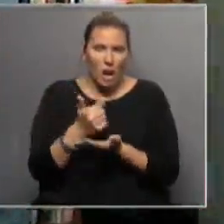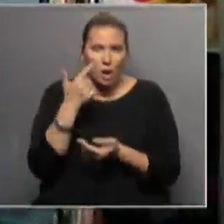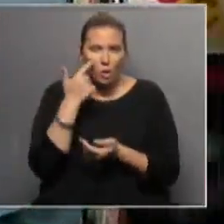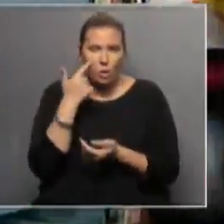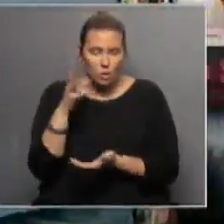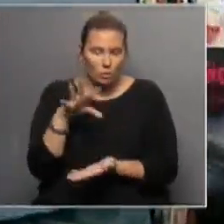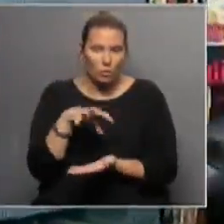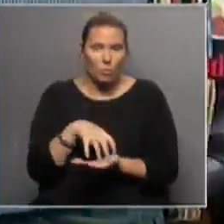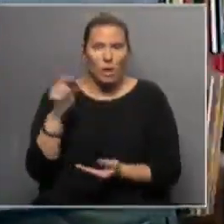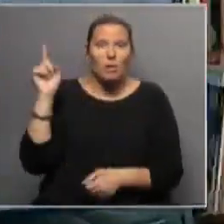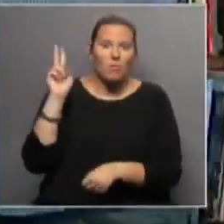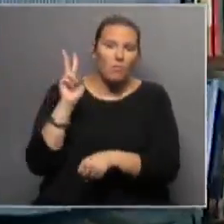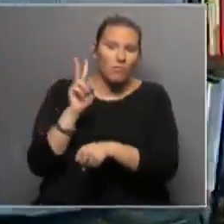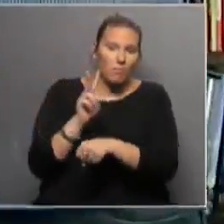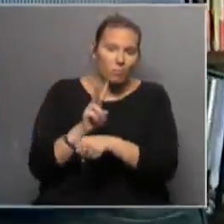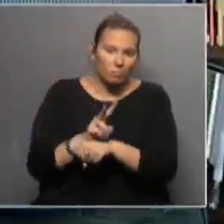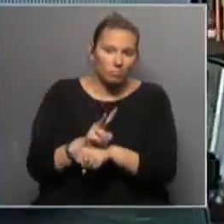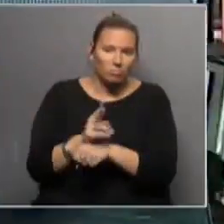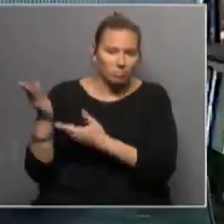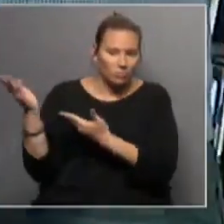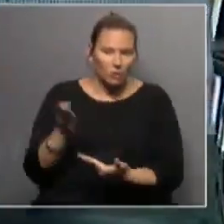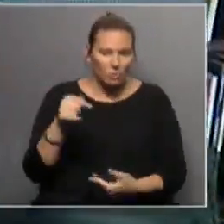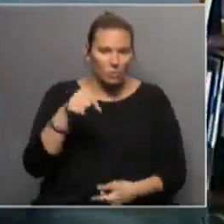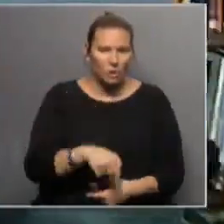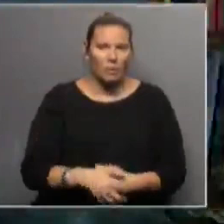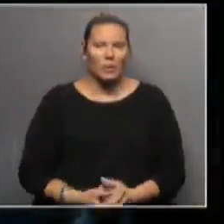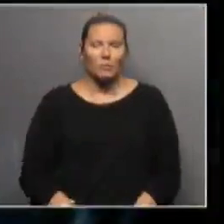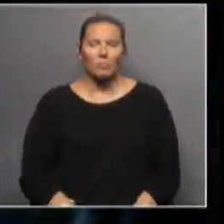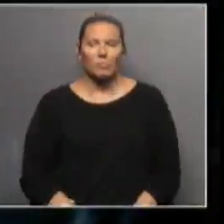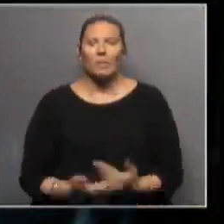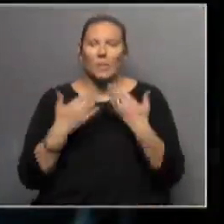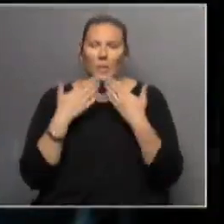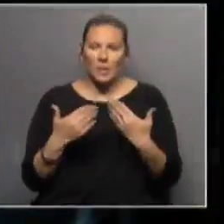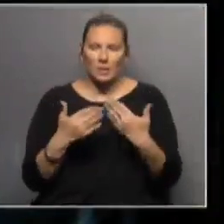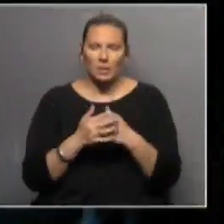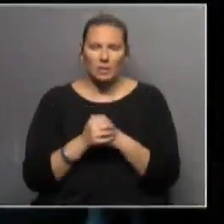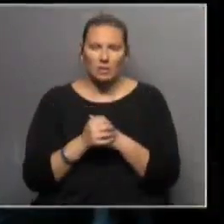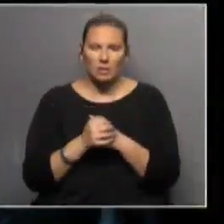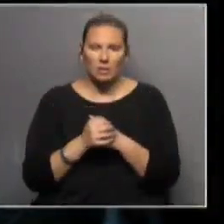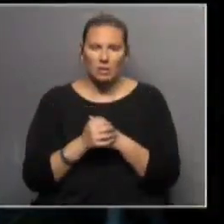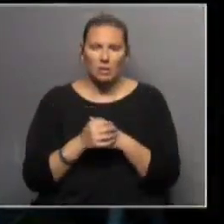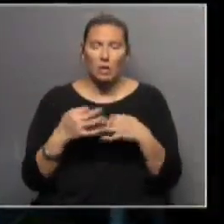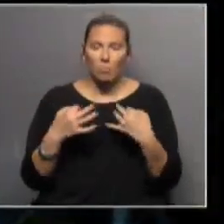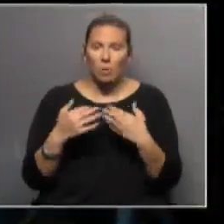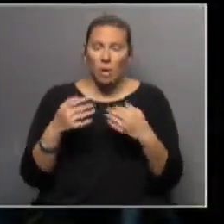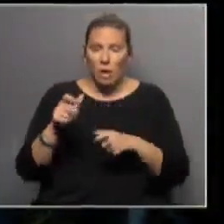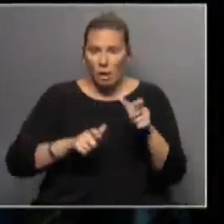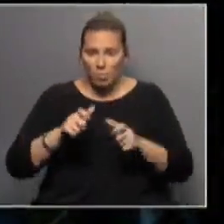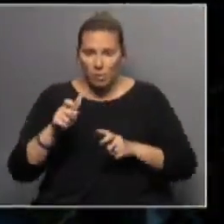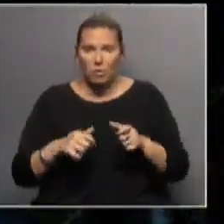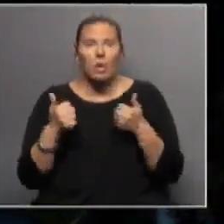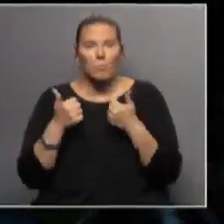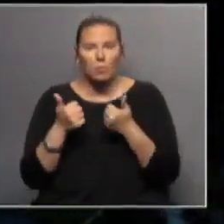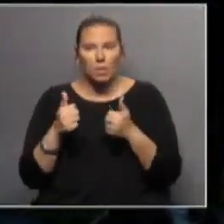librería. Y bueno, vénganse, les invito a que se vengan para acá. Muchas gracias, More. Y está muy bien decirle a los invitados que siempre está muy bien